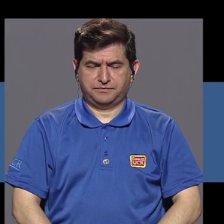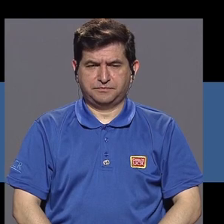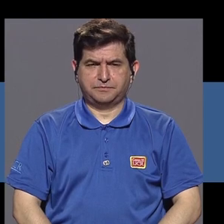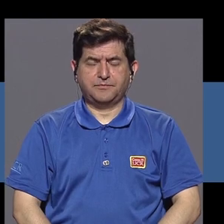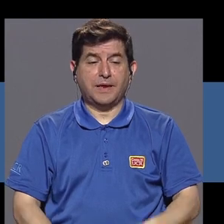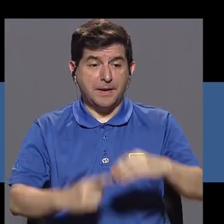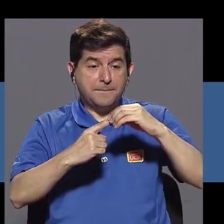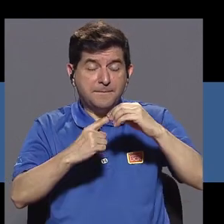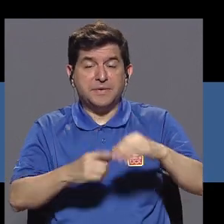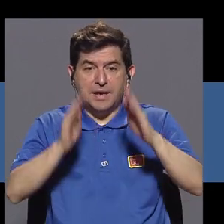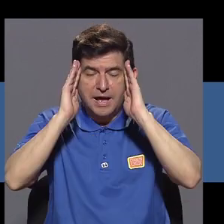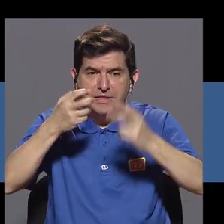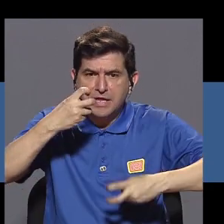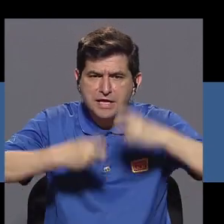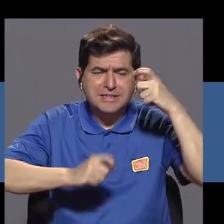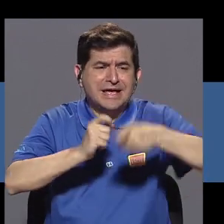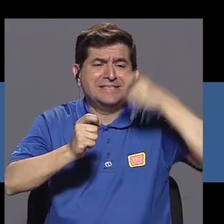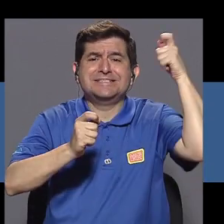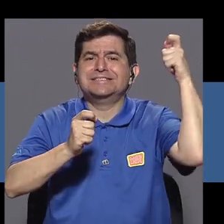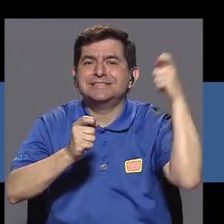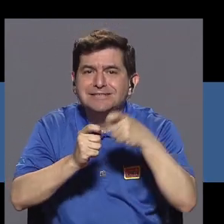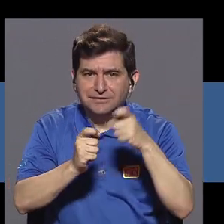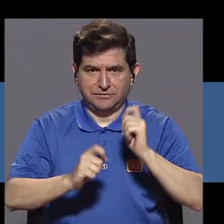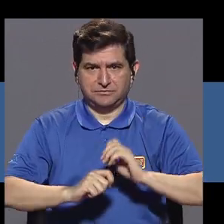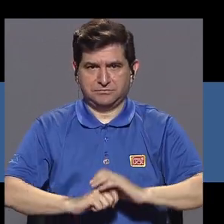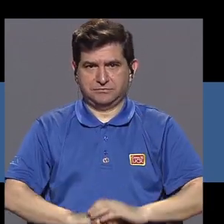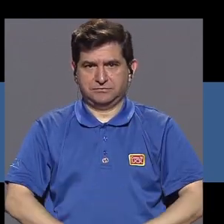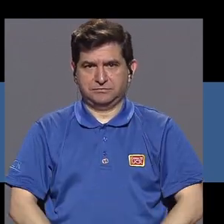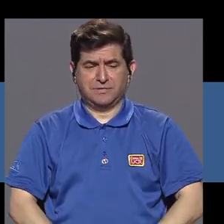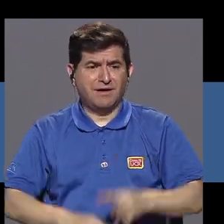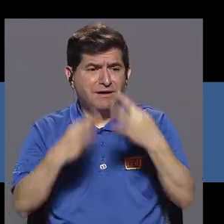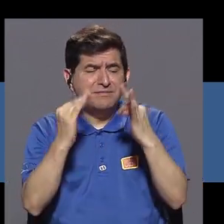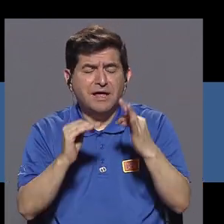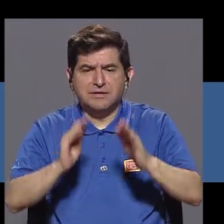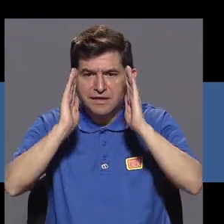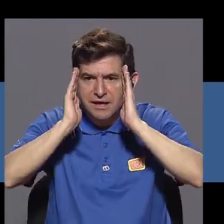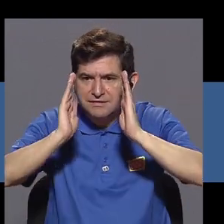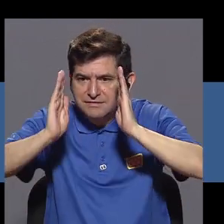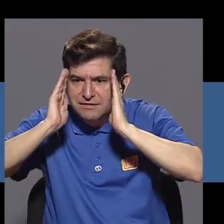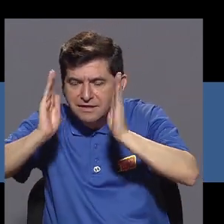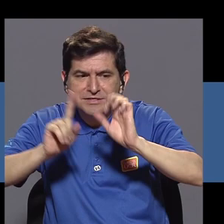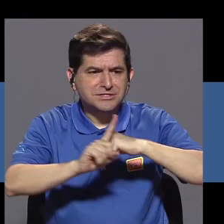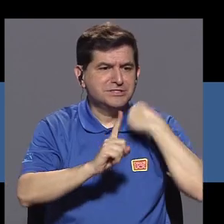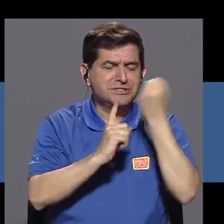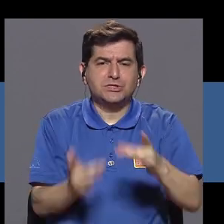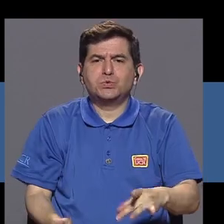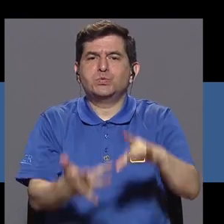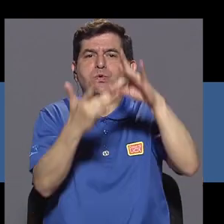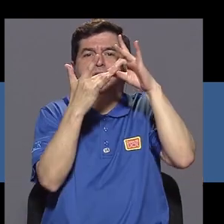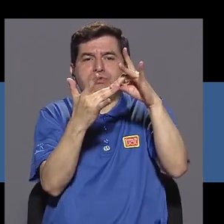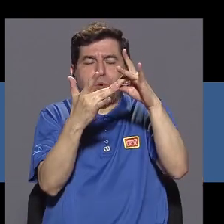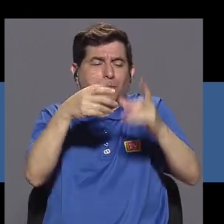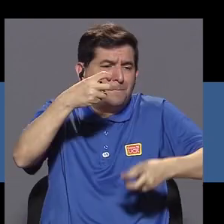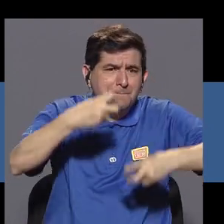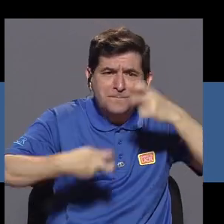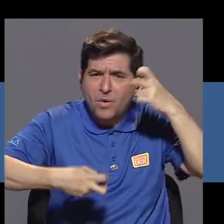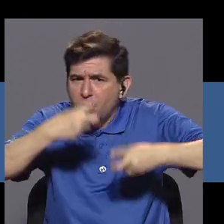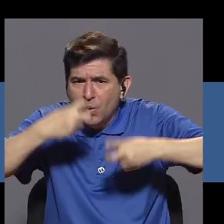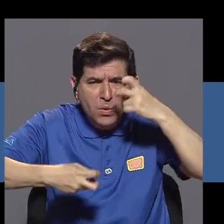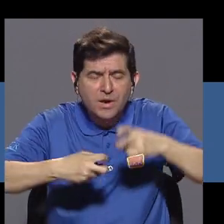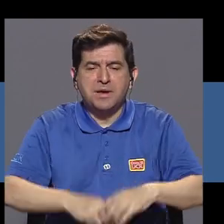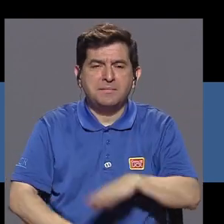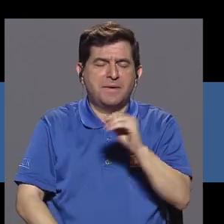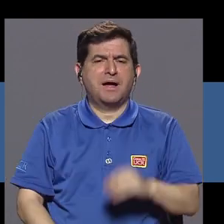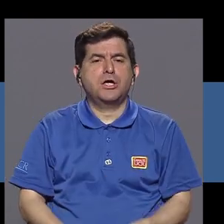en que atiende problemáticas muy específicas, ¿verdad? Entonces trata de abarcar una situación en particular, una problemática